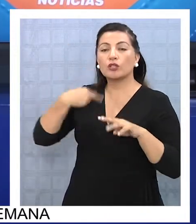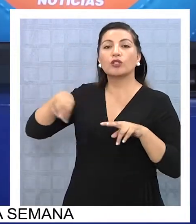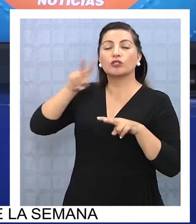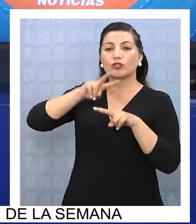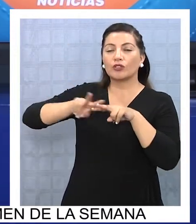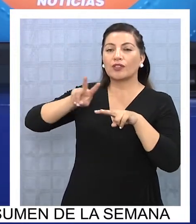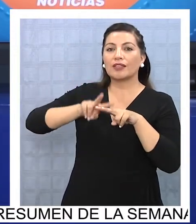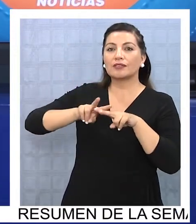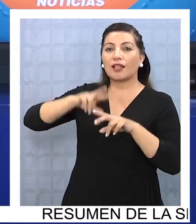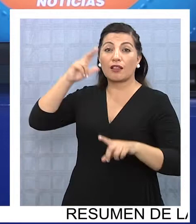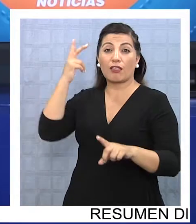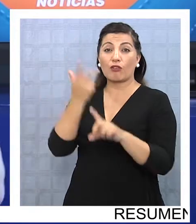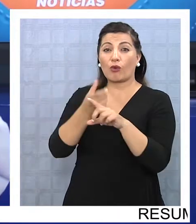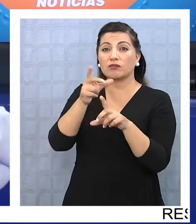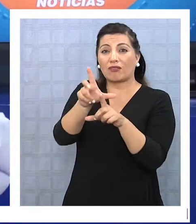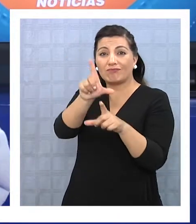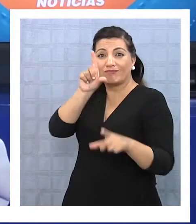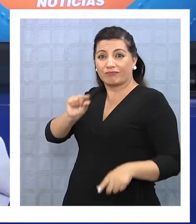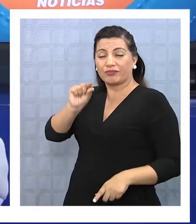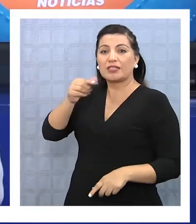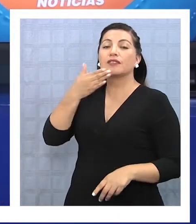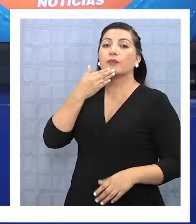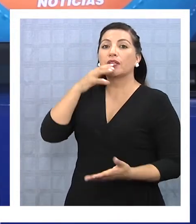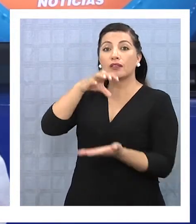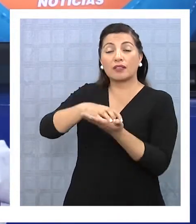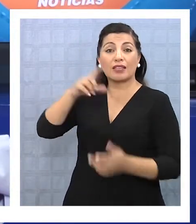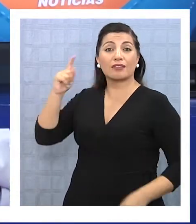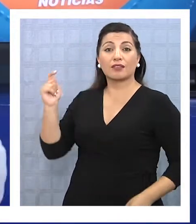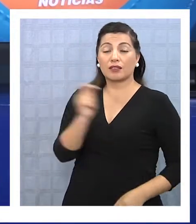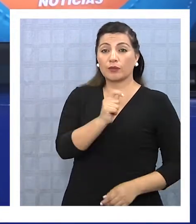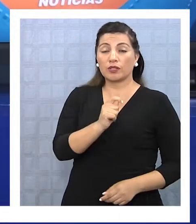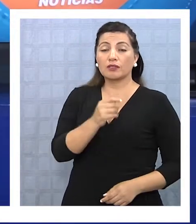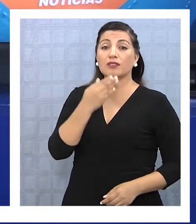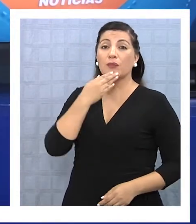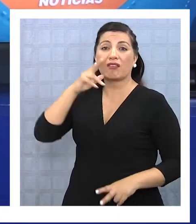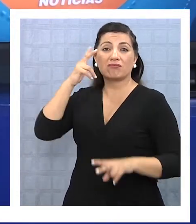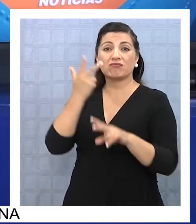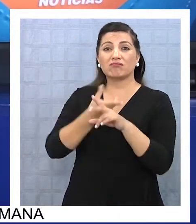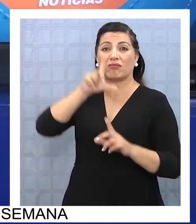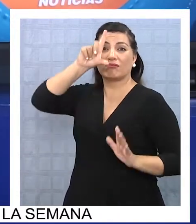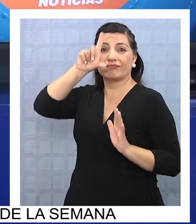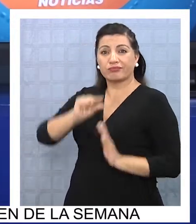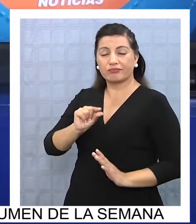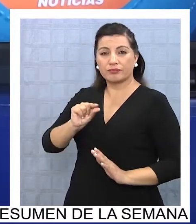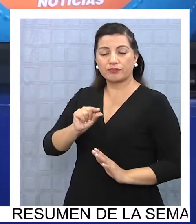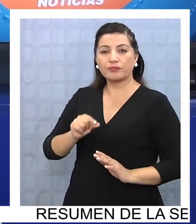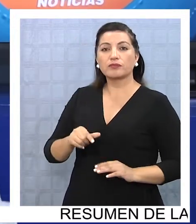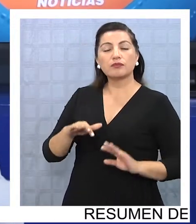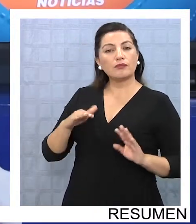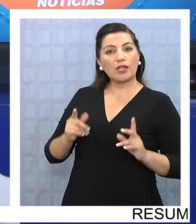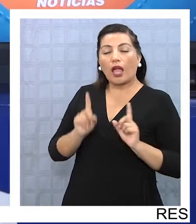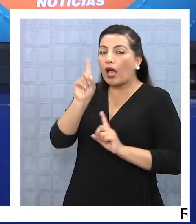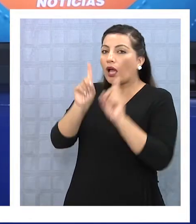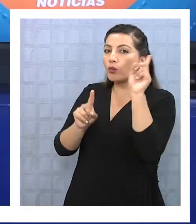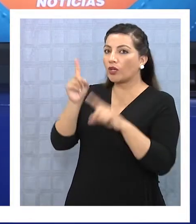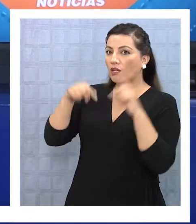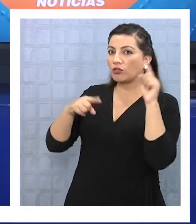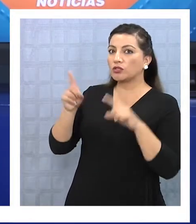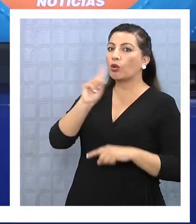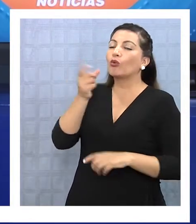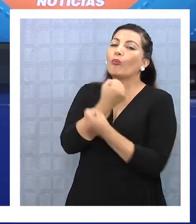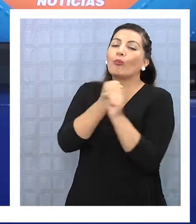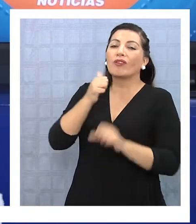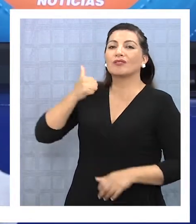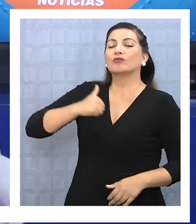íbamos a hacer retroceder la delincuencia, y en la región de Tarapacá la delincuencia retrocedió en forma muy significativa. Ahora, algunas cosas no se